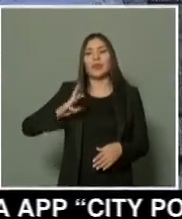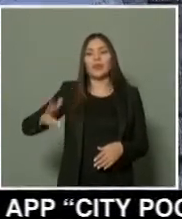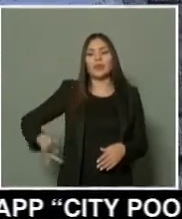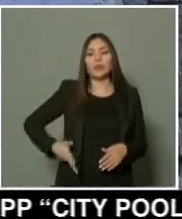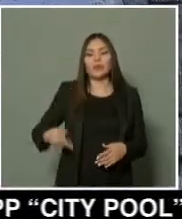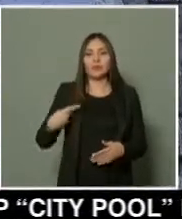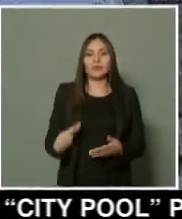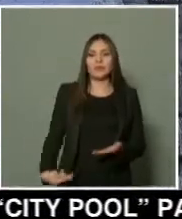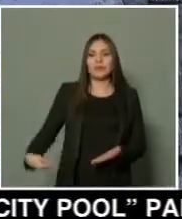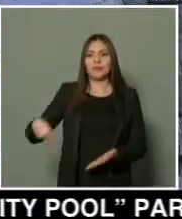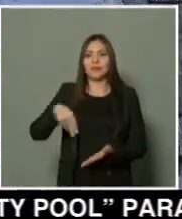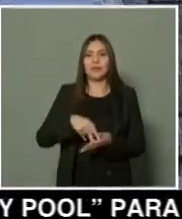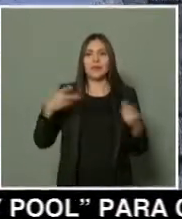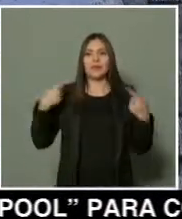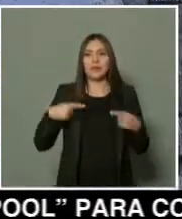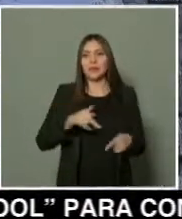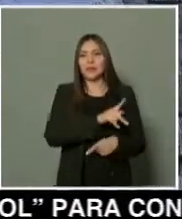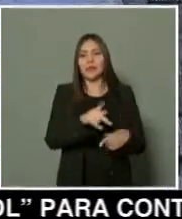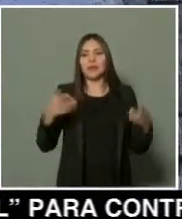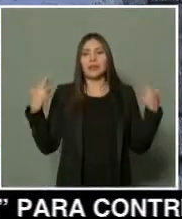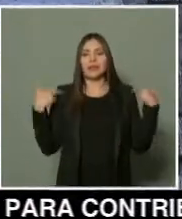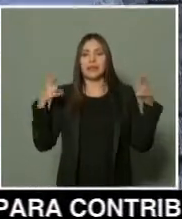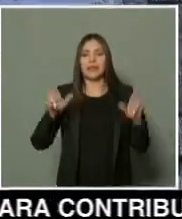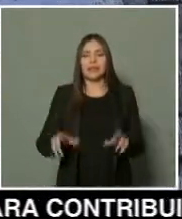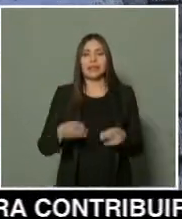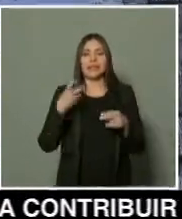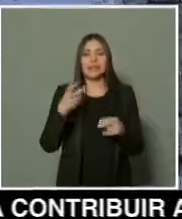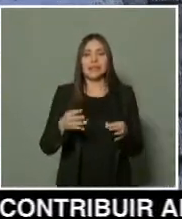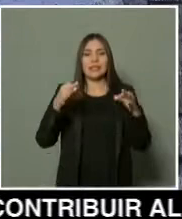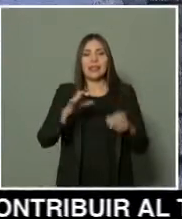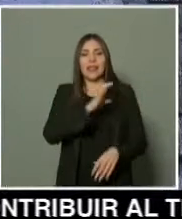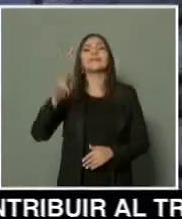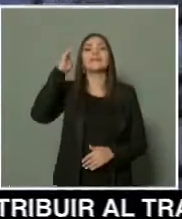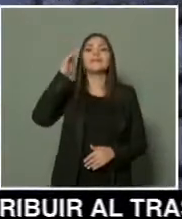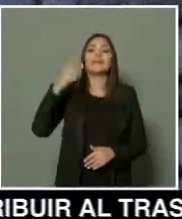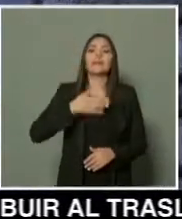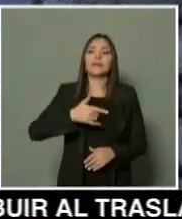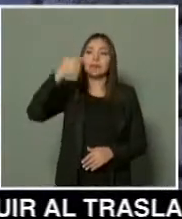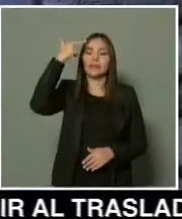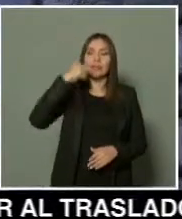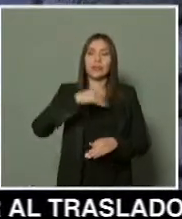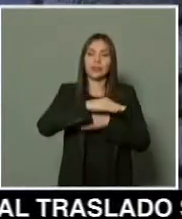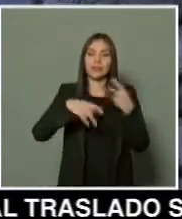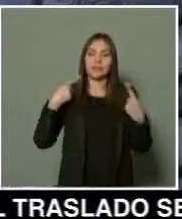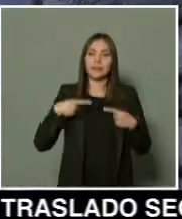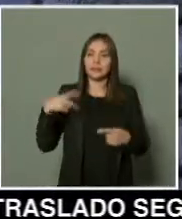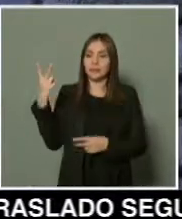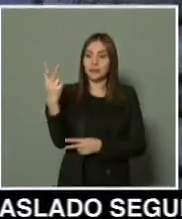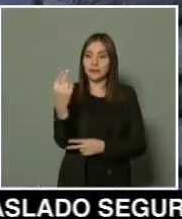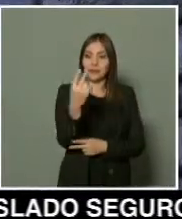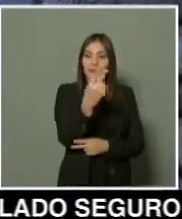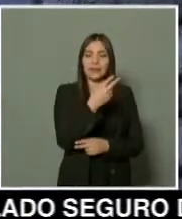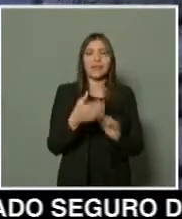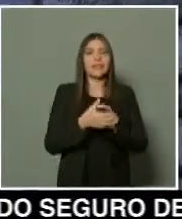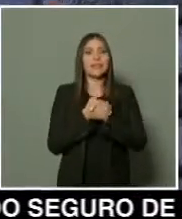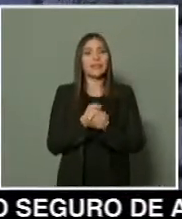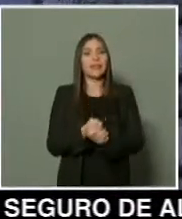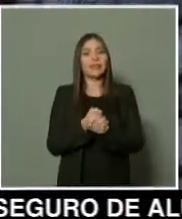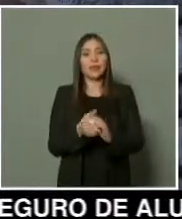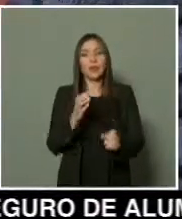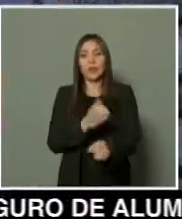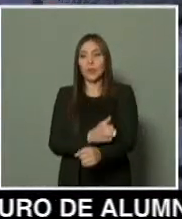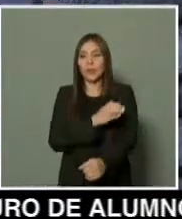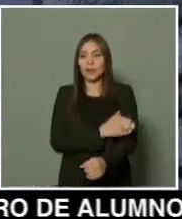los instrumentos de planeación que vienen en la Constitución de la Ciudad de México. Por su parte, Leticia Varela Martínez, de la coalición Juntos